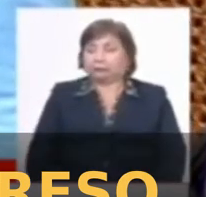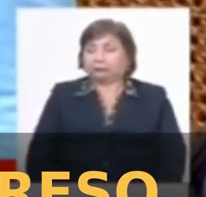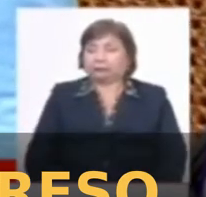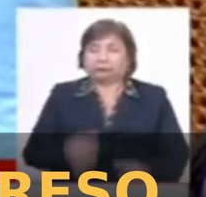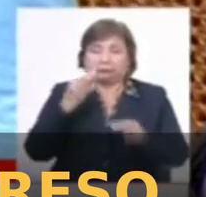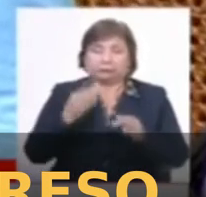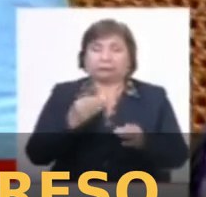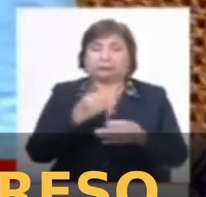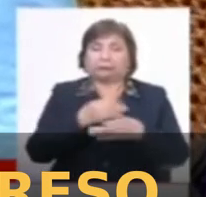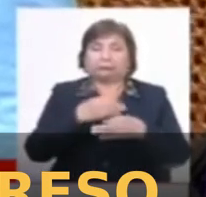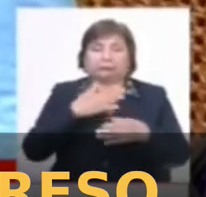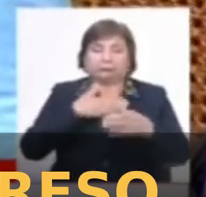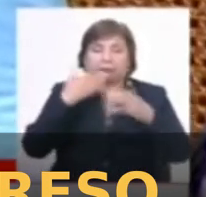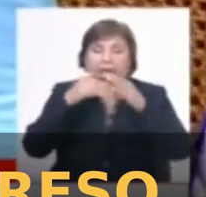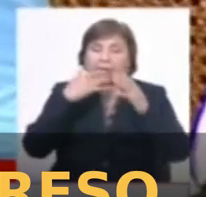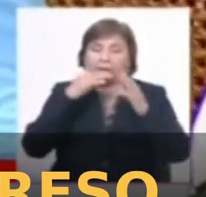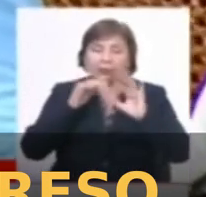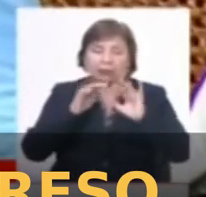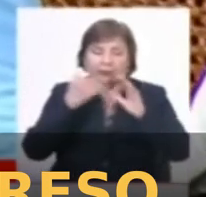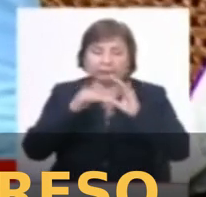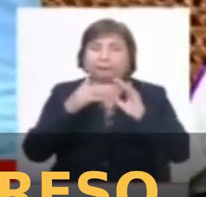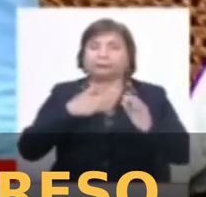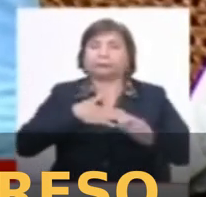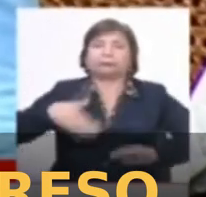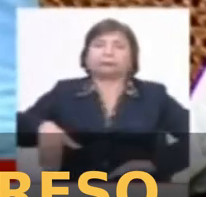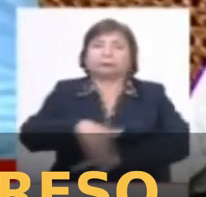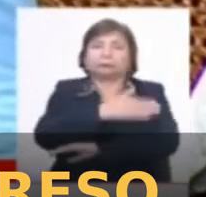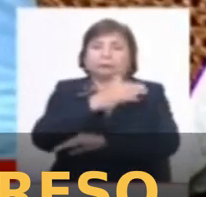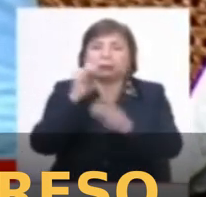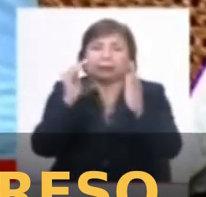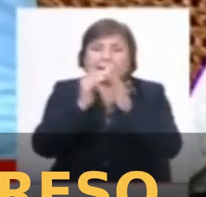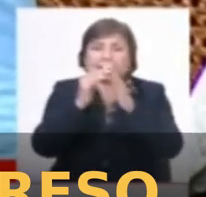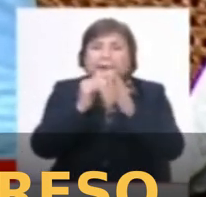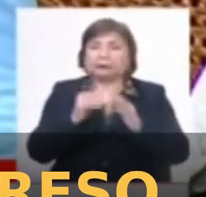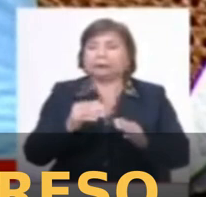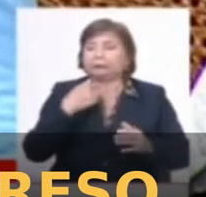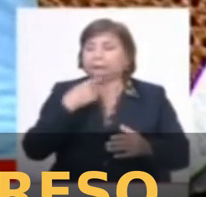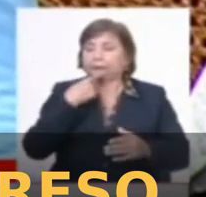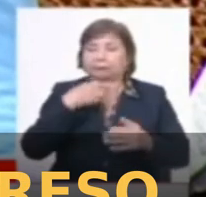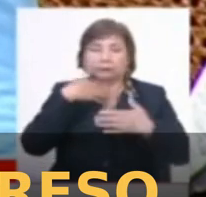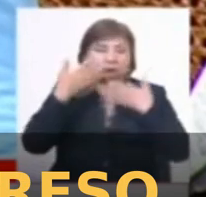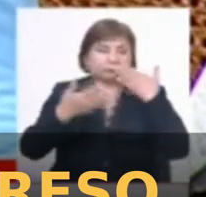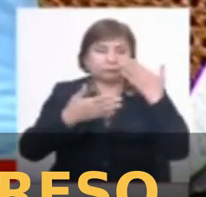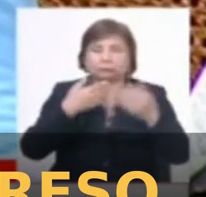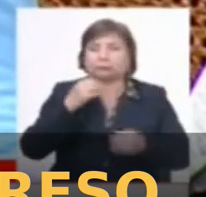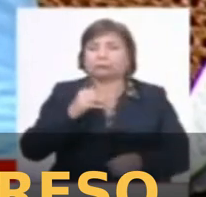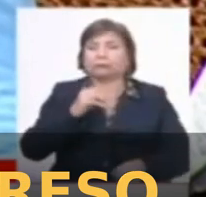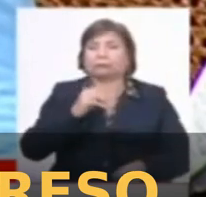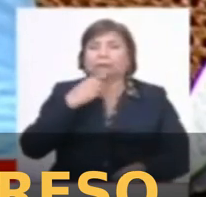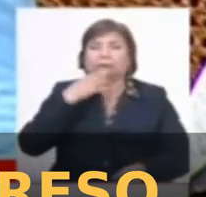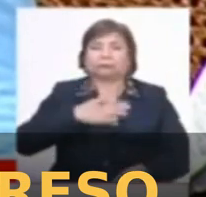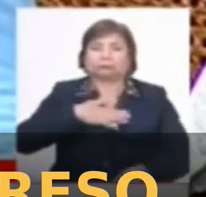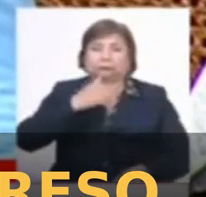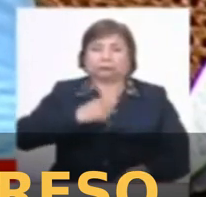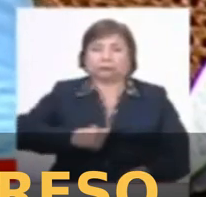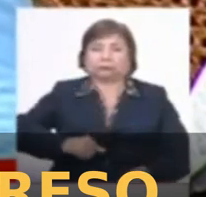formal a mis correos electrónicos y a la dirección de mi casa pidiéndome que me retracte porque mis hijos tienen